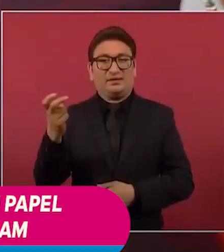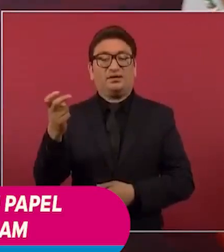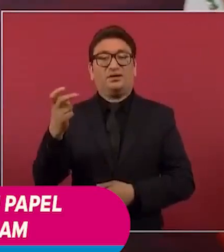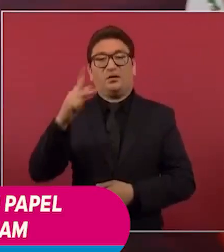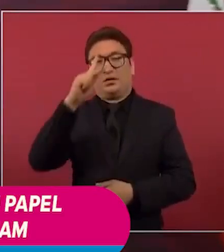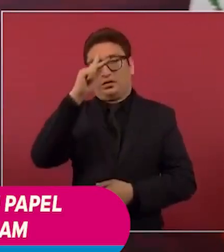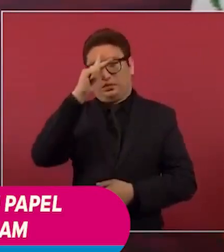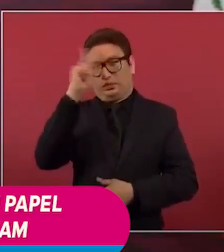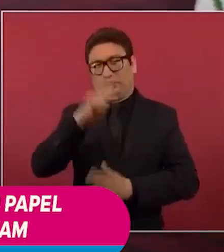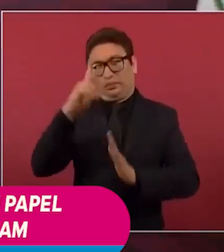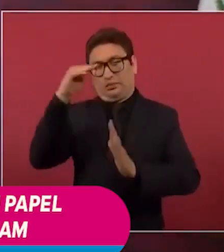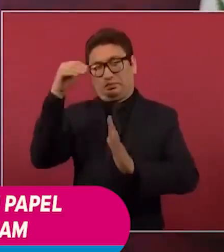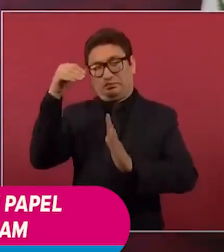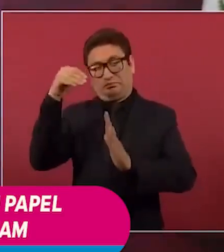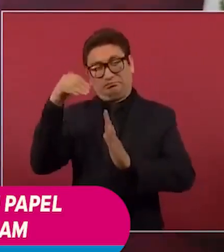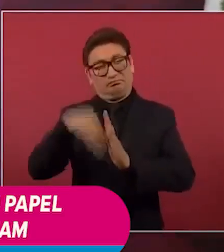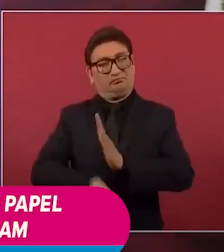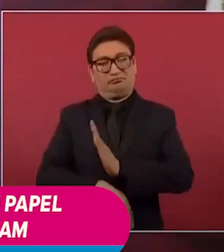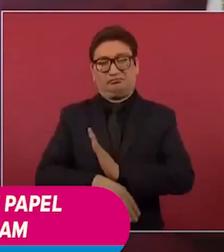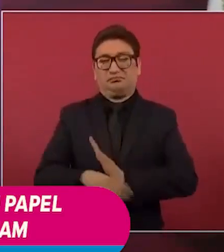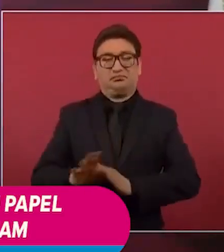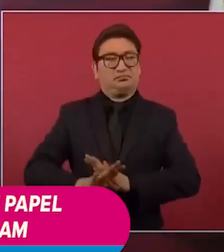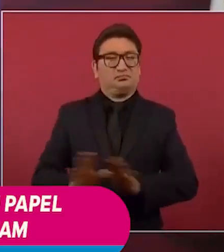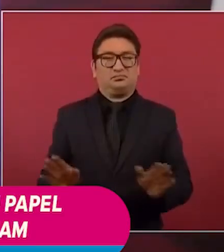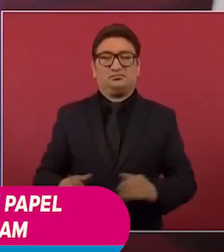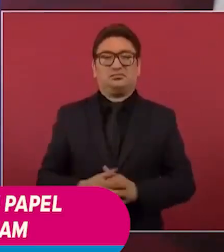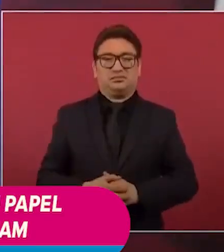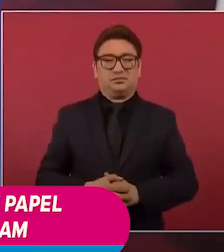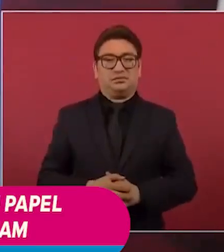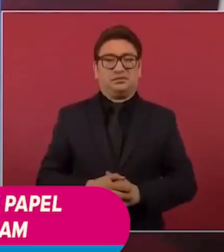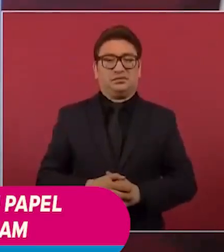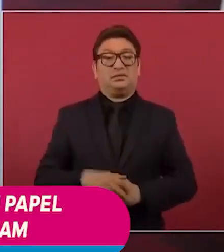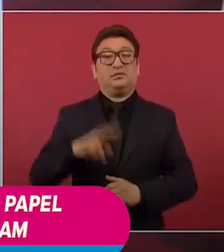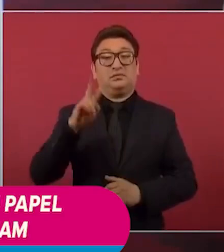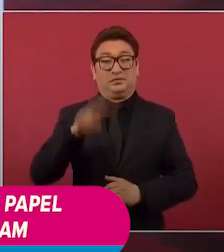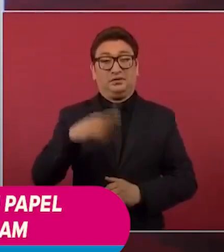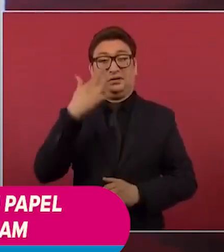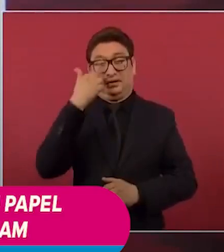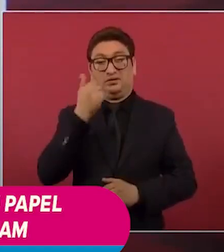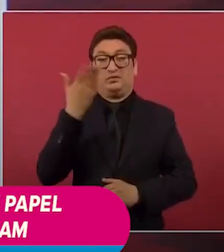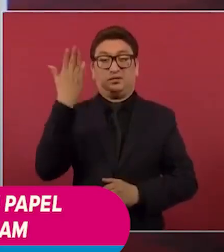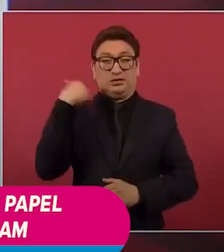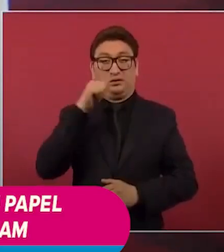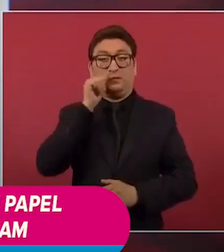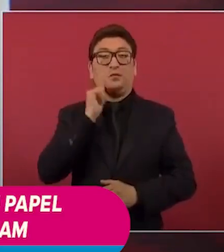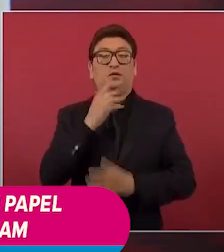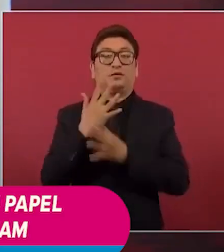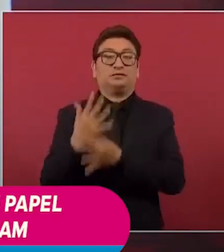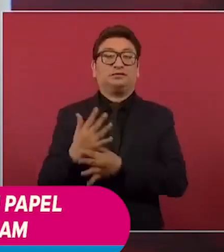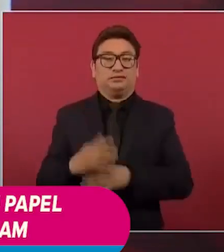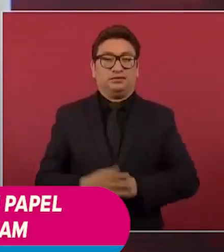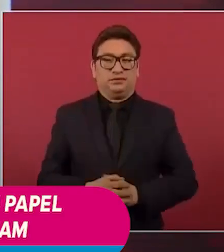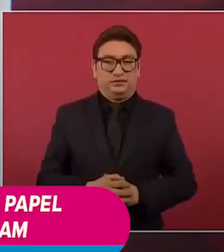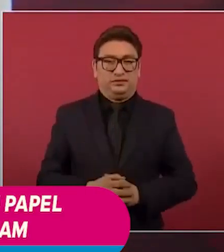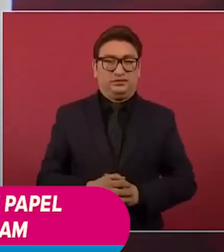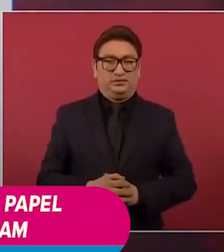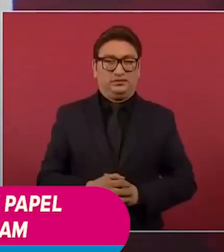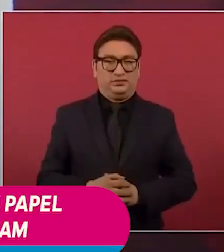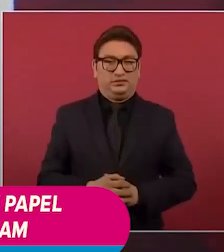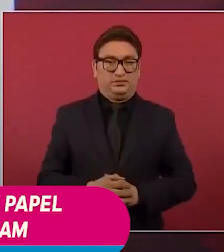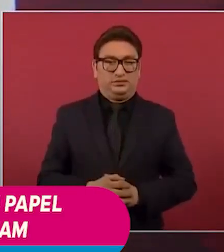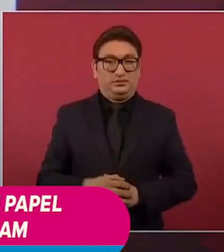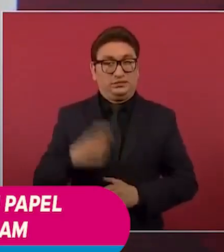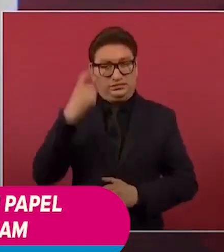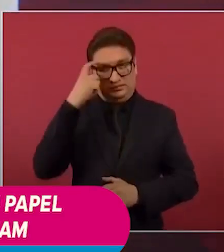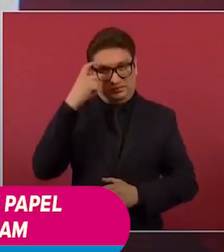decadencia. No cabe duda que tenía razón el presidente Juárez. El triunfo de la reacción